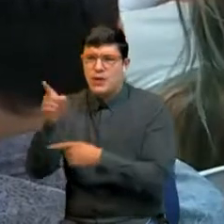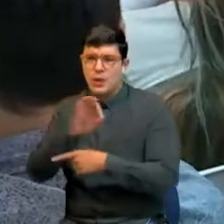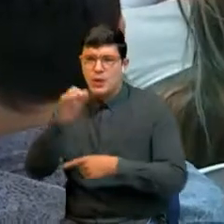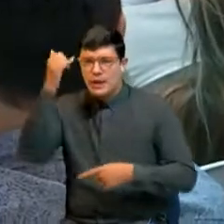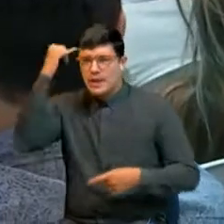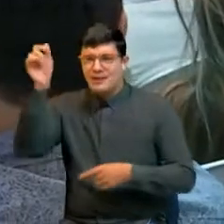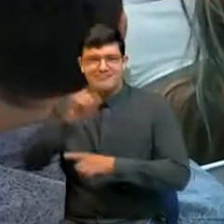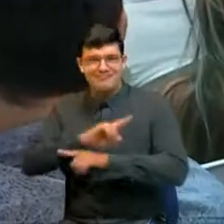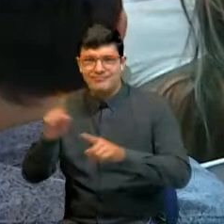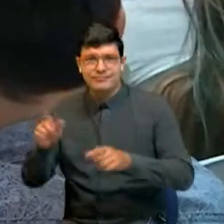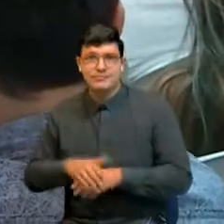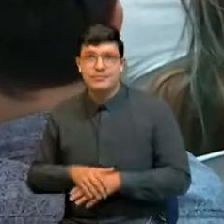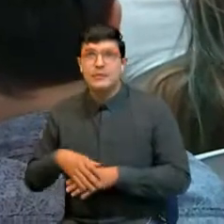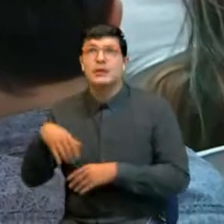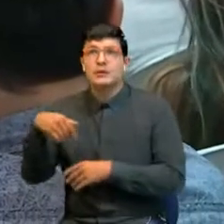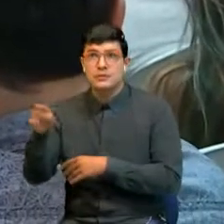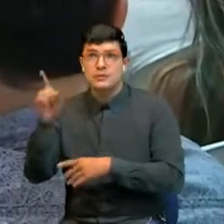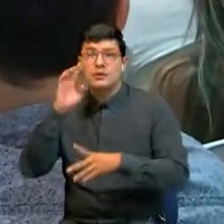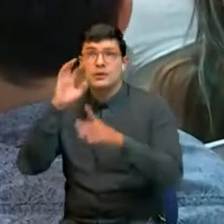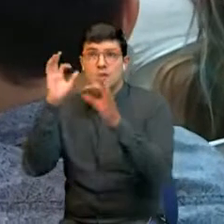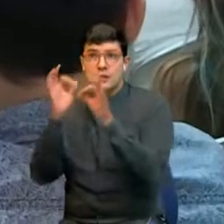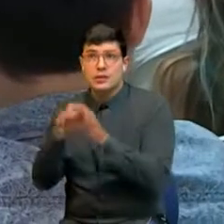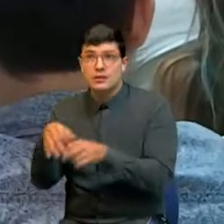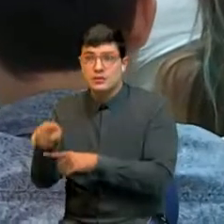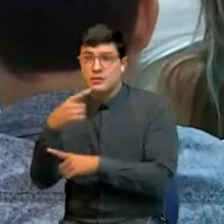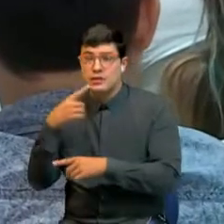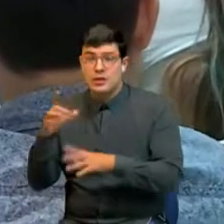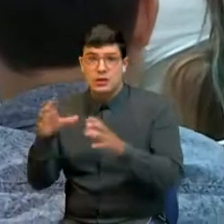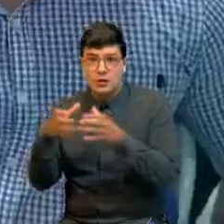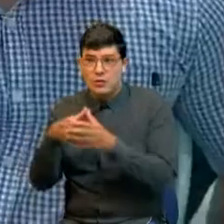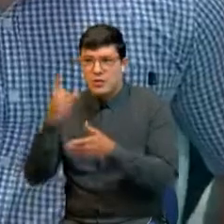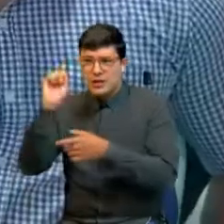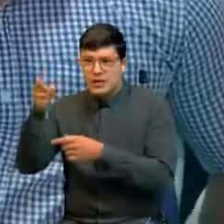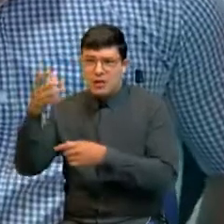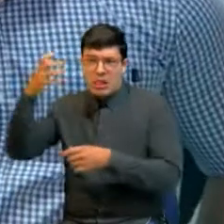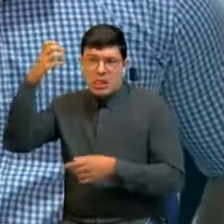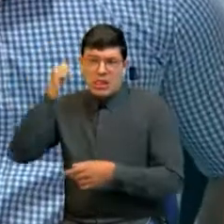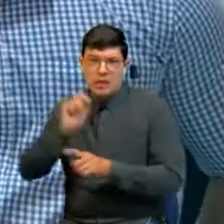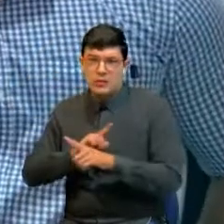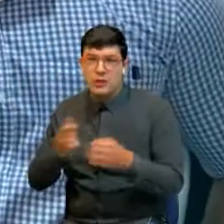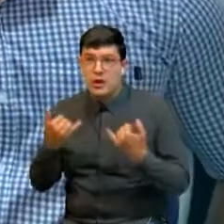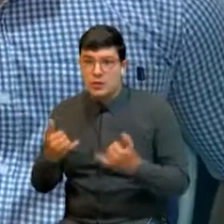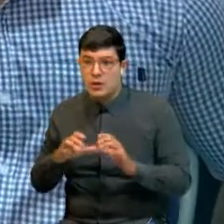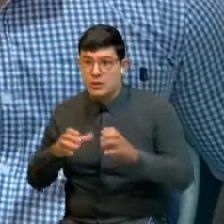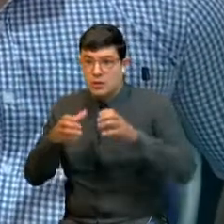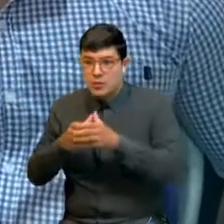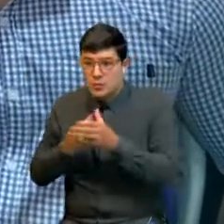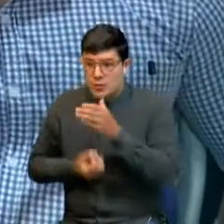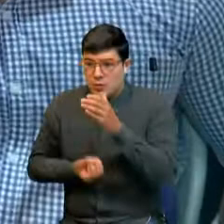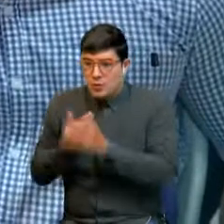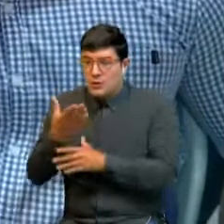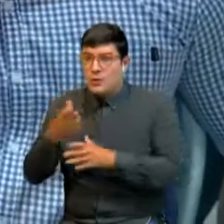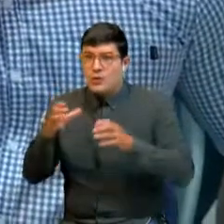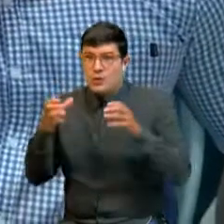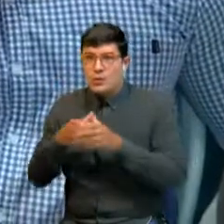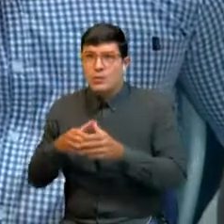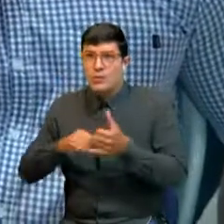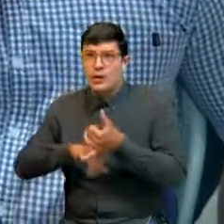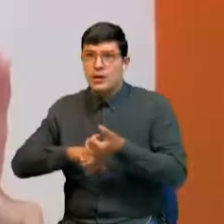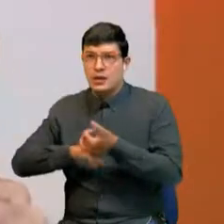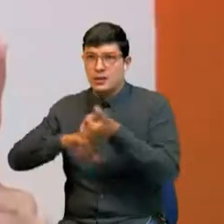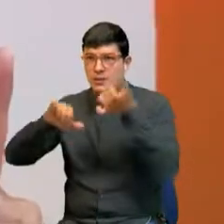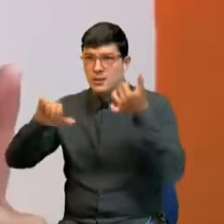ideologías. Beltrán indicó que se ha desligado de grupos políticos tradicionales para conformar un nuevo movimiento